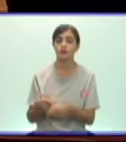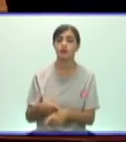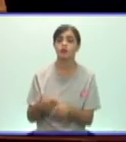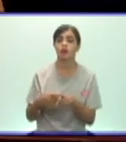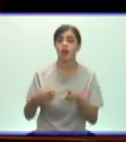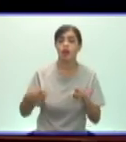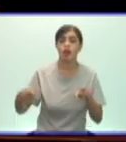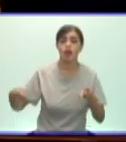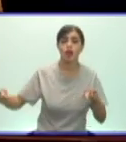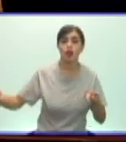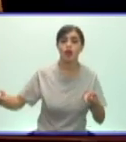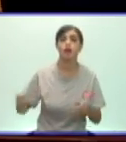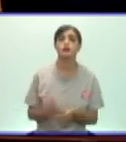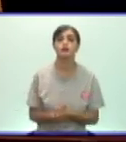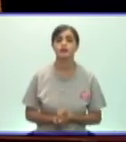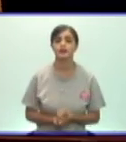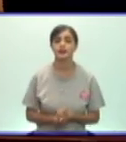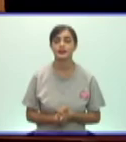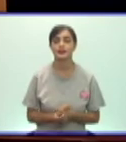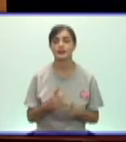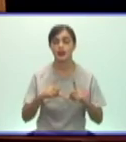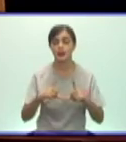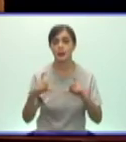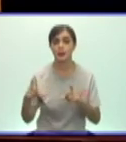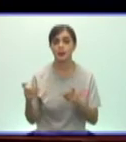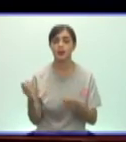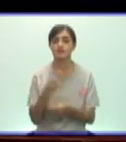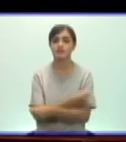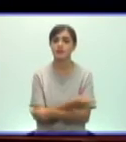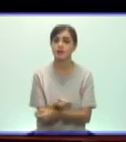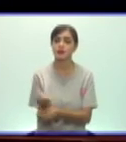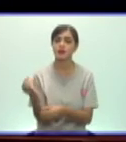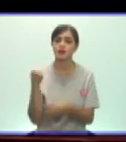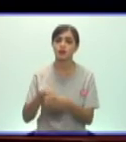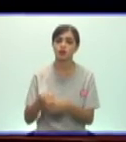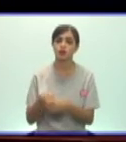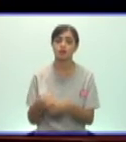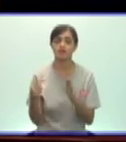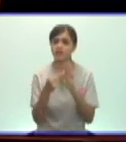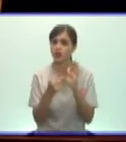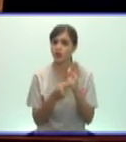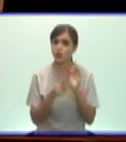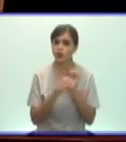fueron reflejando en ese seminario integrador. Estos elementos que vimos en la película,